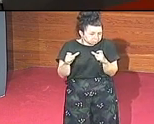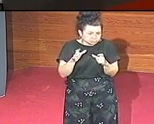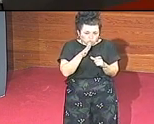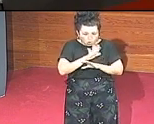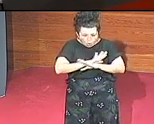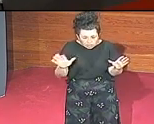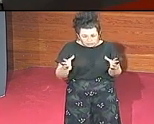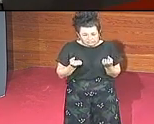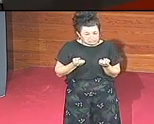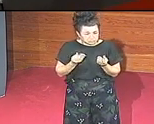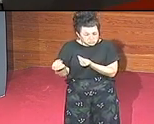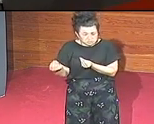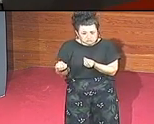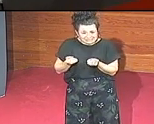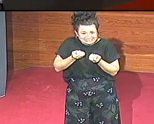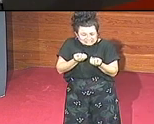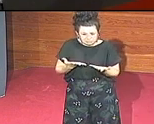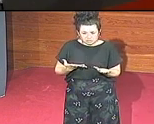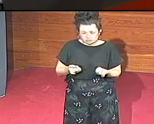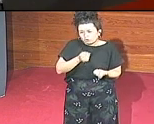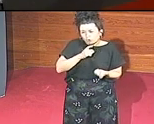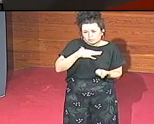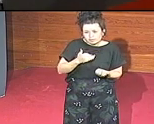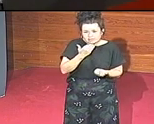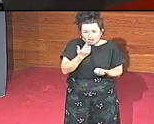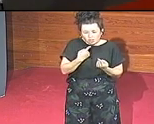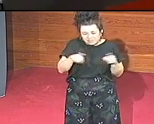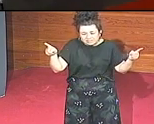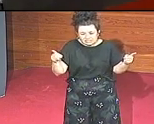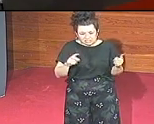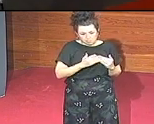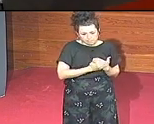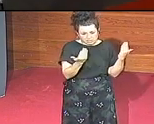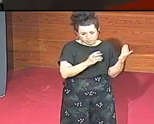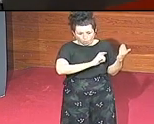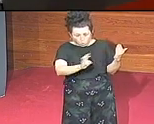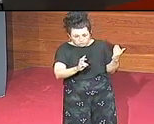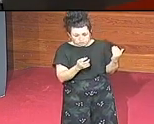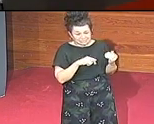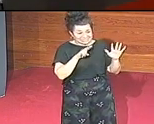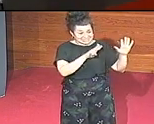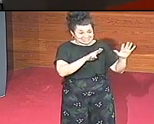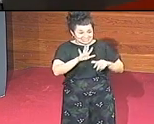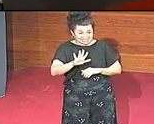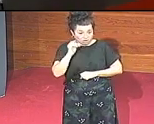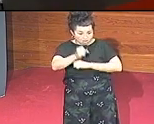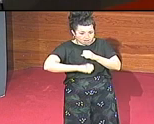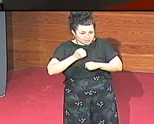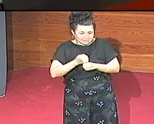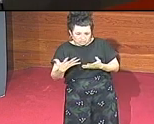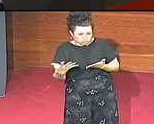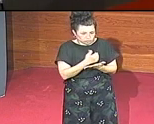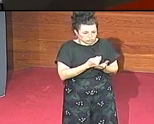testimonios que puedes contar diferente a otro periódico que va a hacer lo mismo porque es el 75 aniversario todo el mundo va a hacer algo